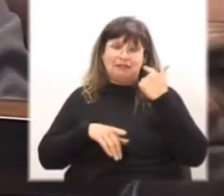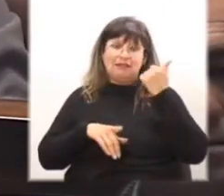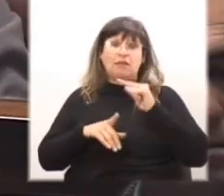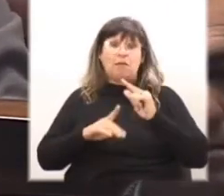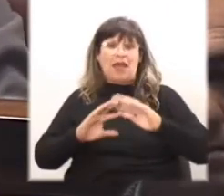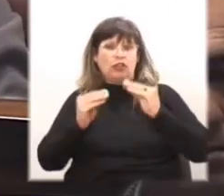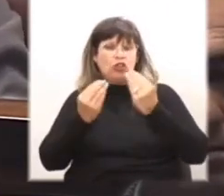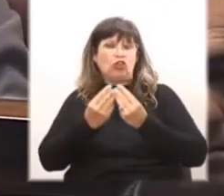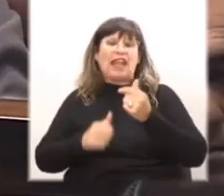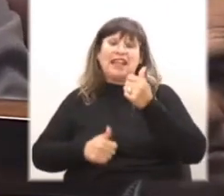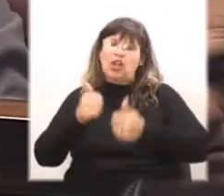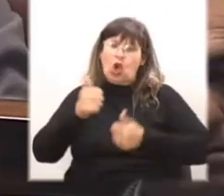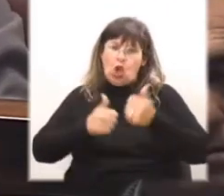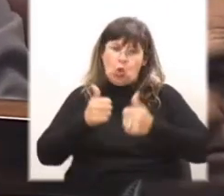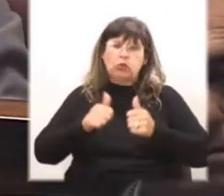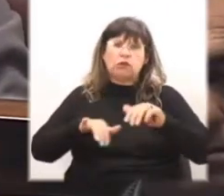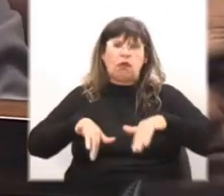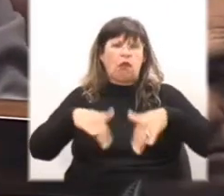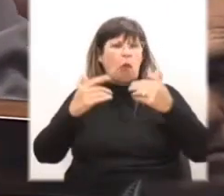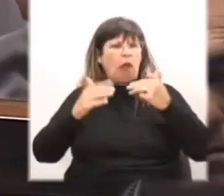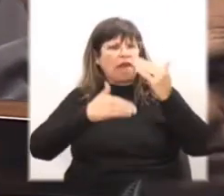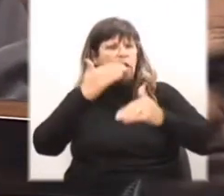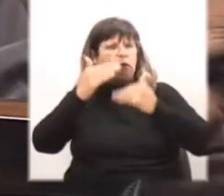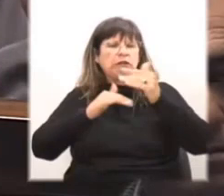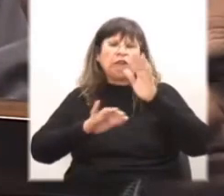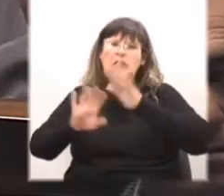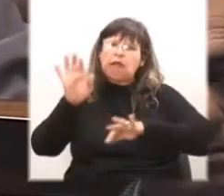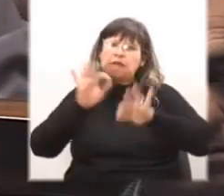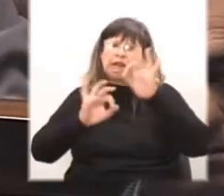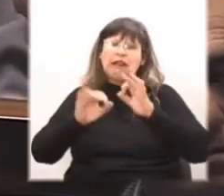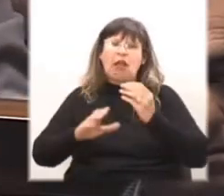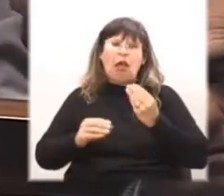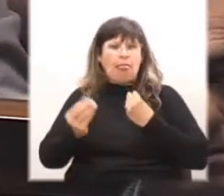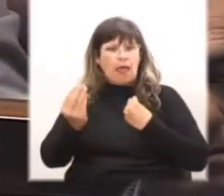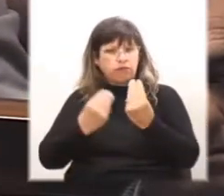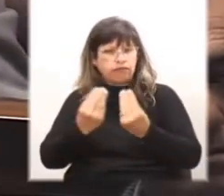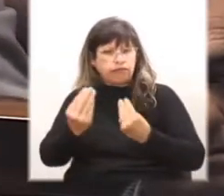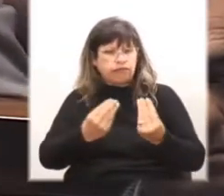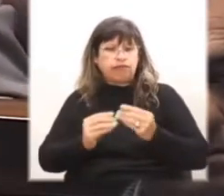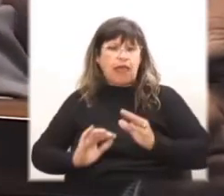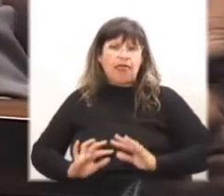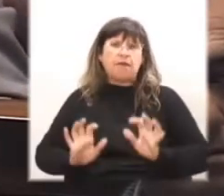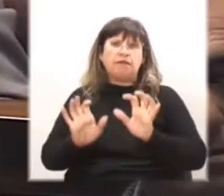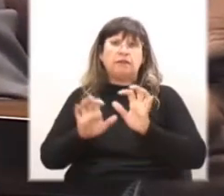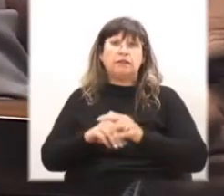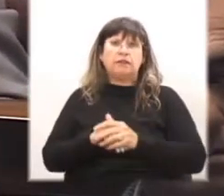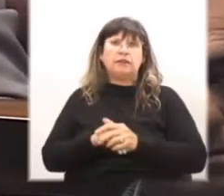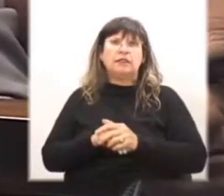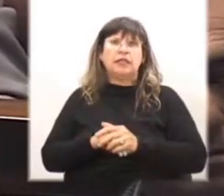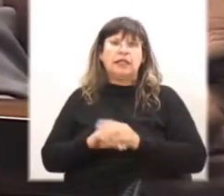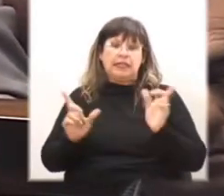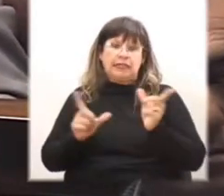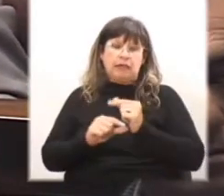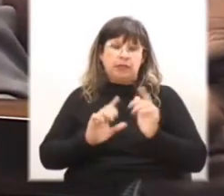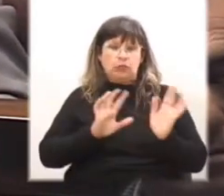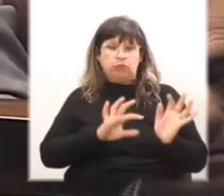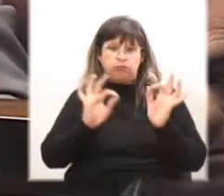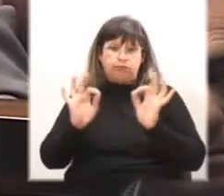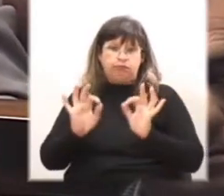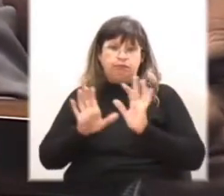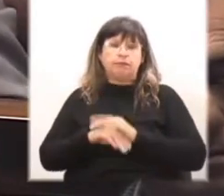de los concursos y cualquier proceso de selección para el ingreso de personal. Termino cita.